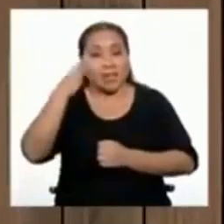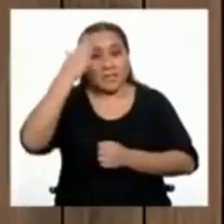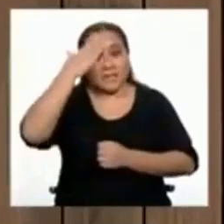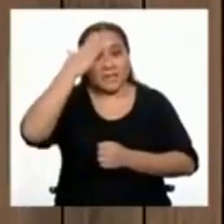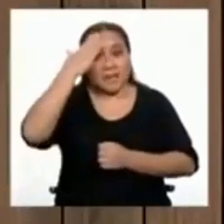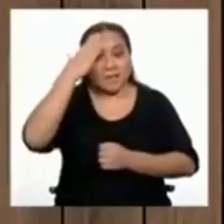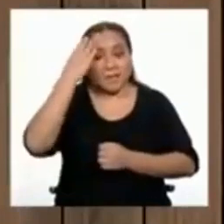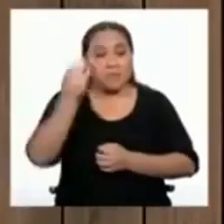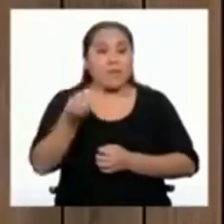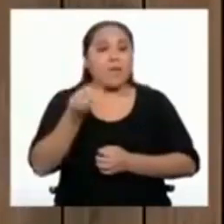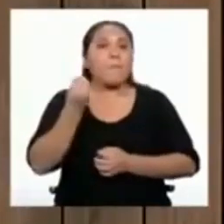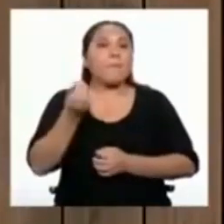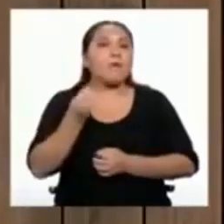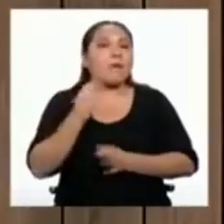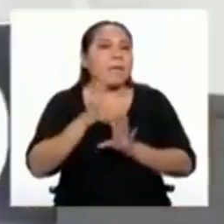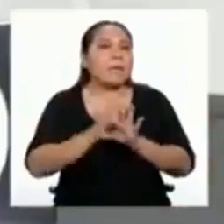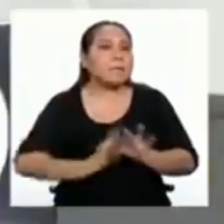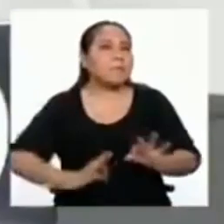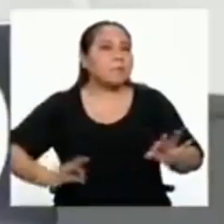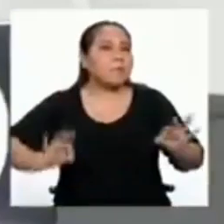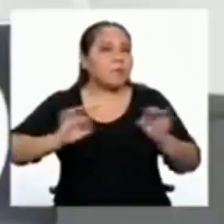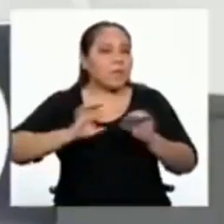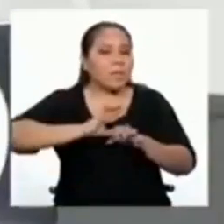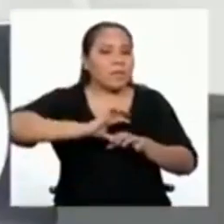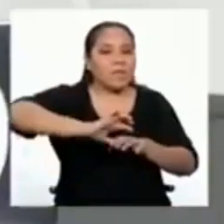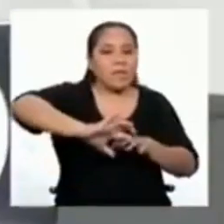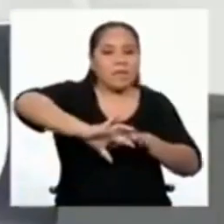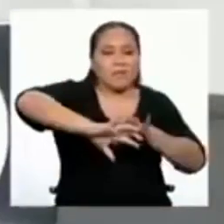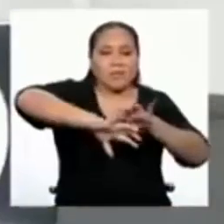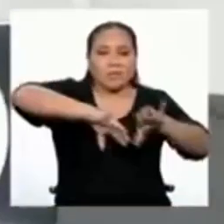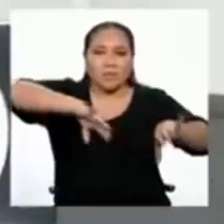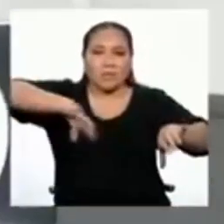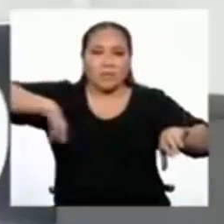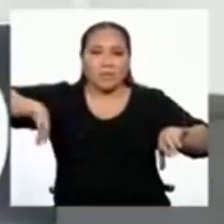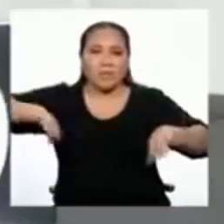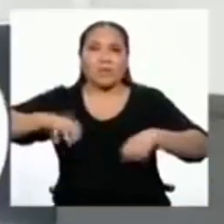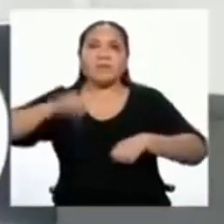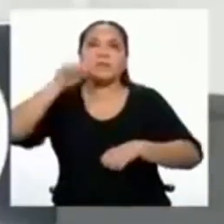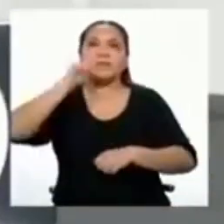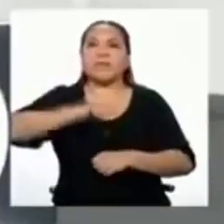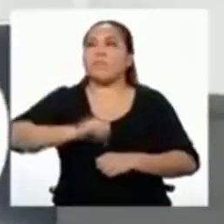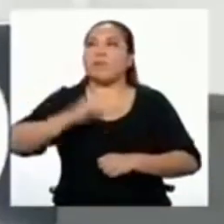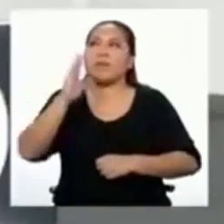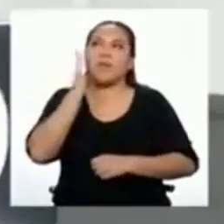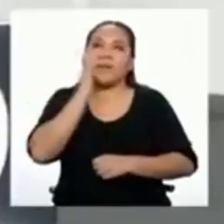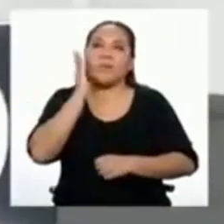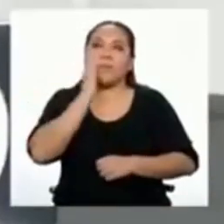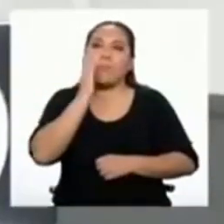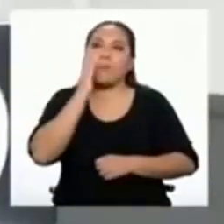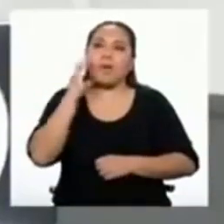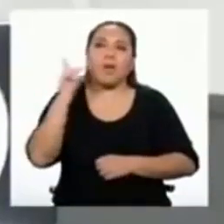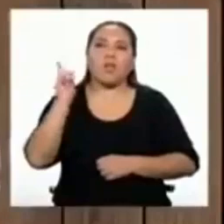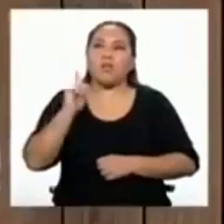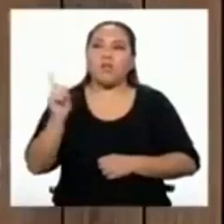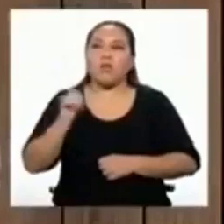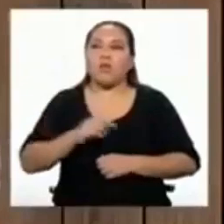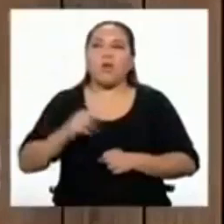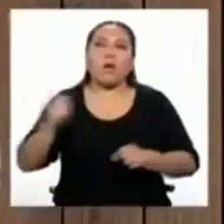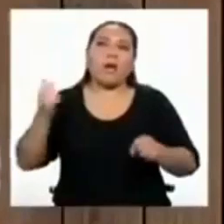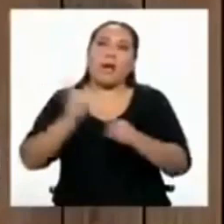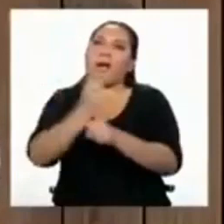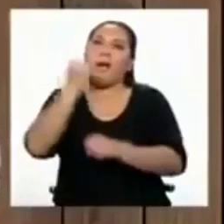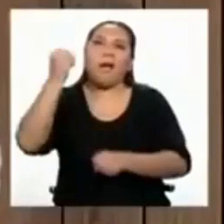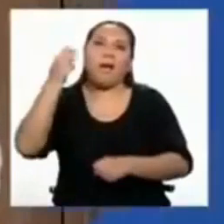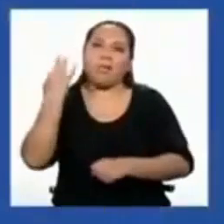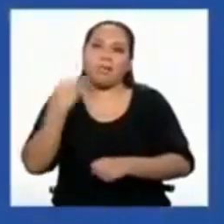importante dividir los poderes del Estado? Sí, para que mi mamá no se salga siempre con la suya.